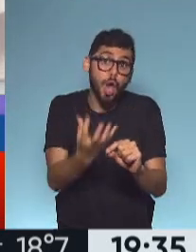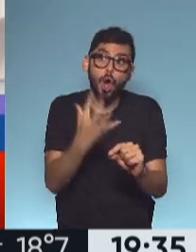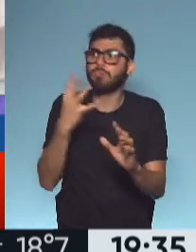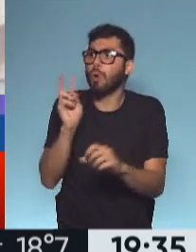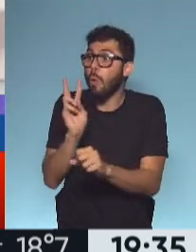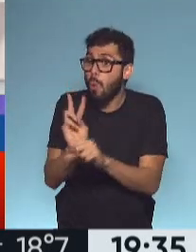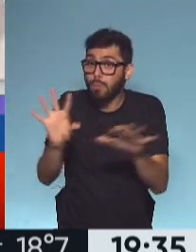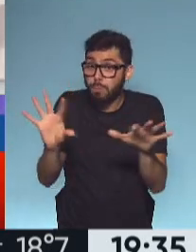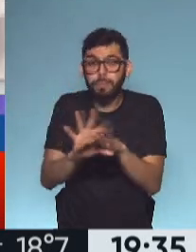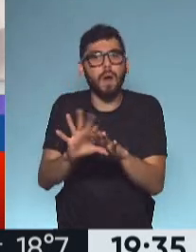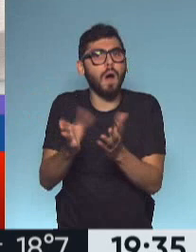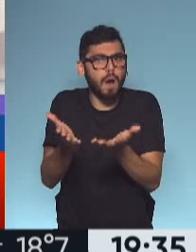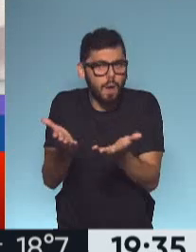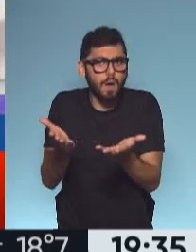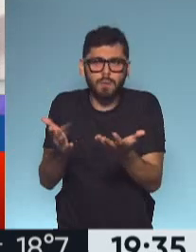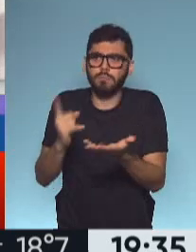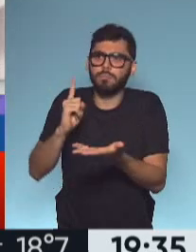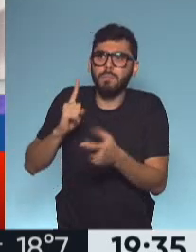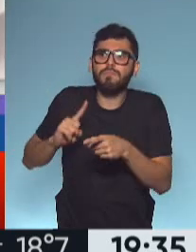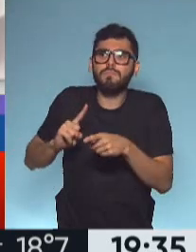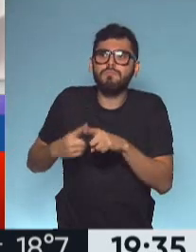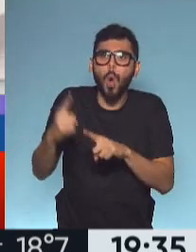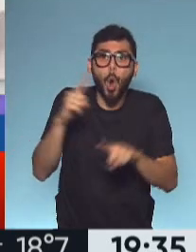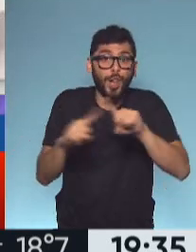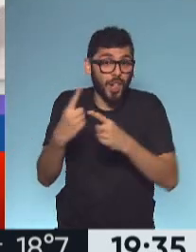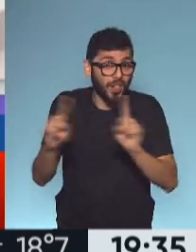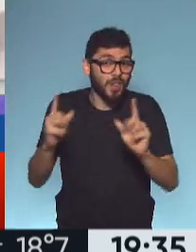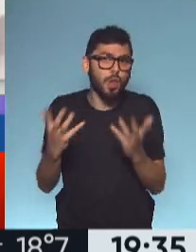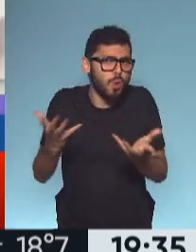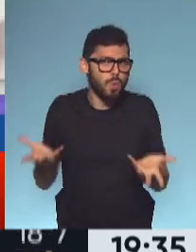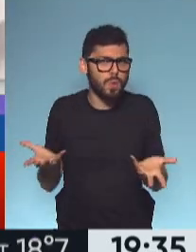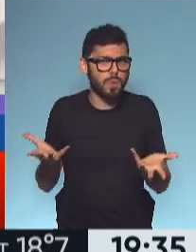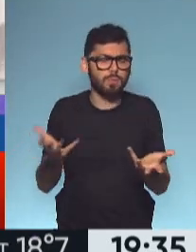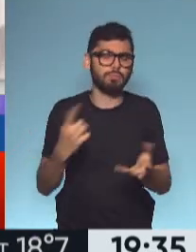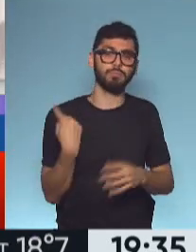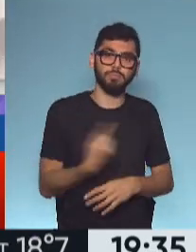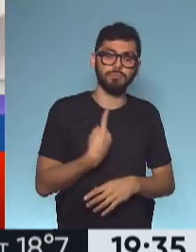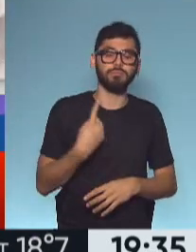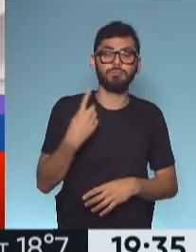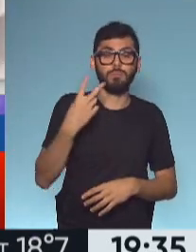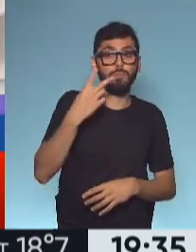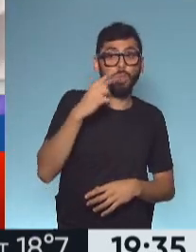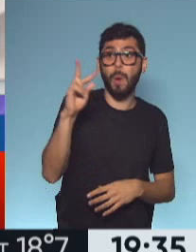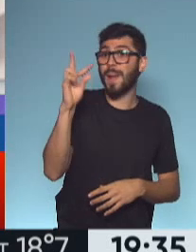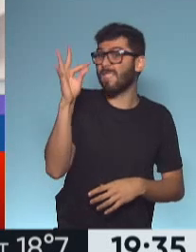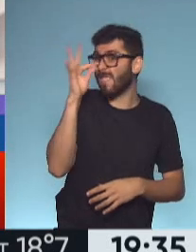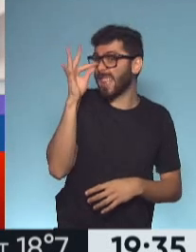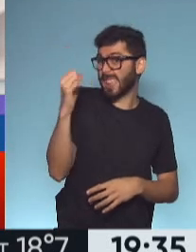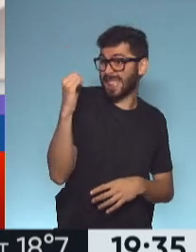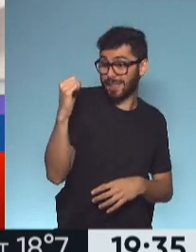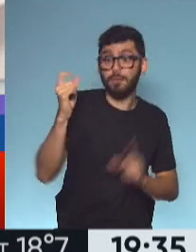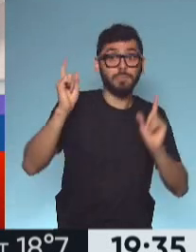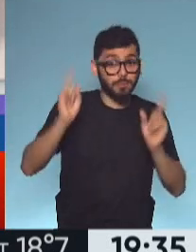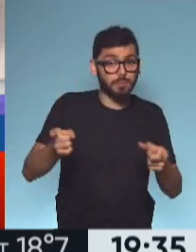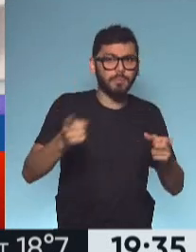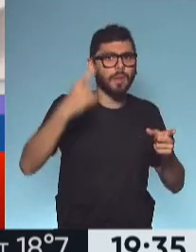empezar a analizar políticas distintas. Nosotros durante el 2020 también transitamos procesos de